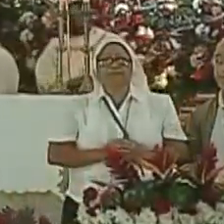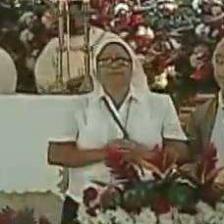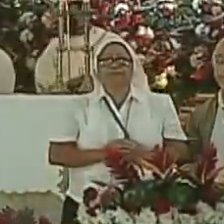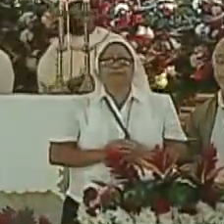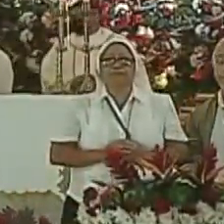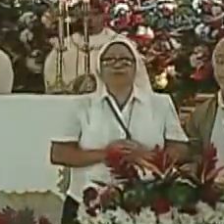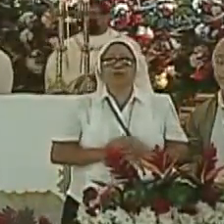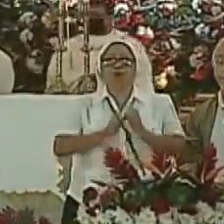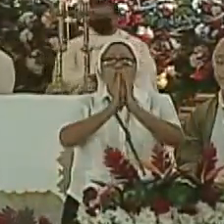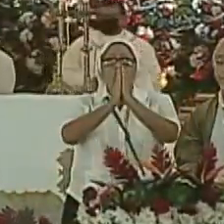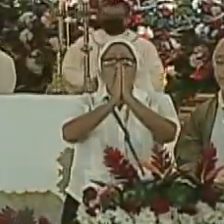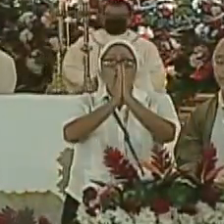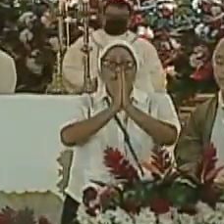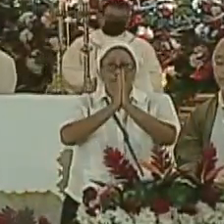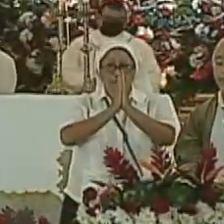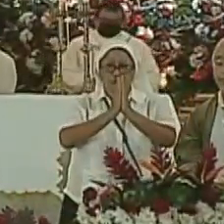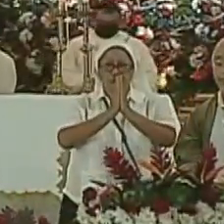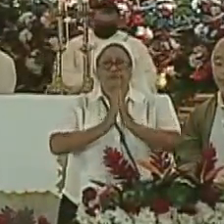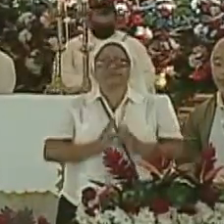oremos